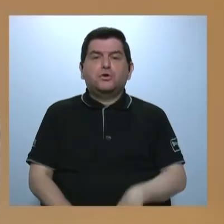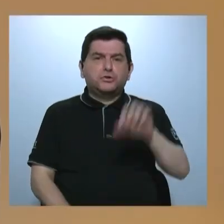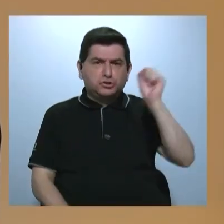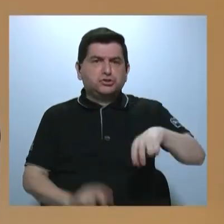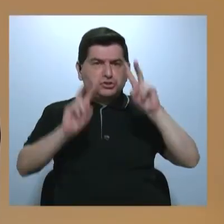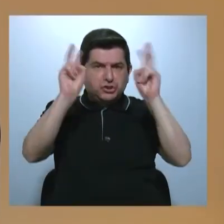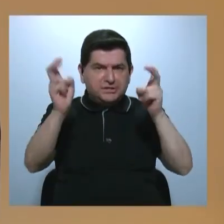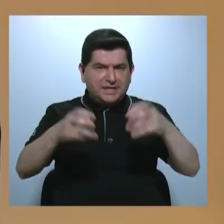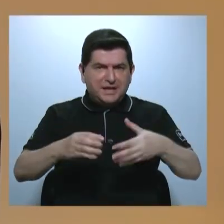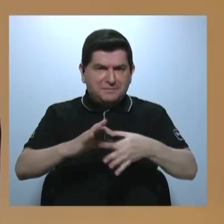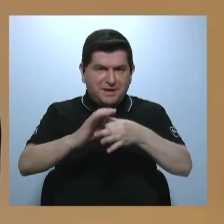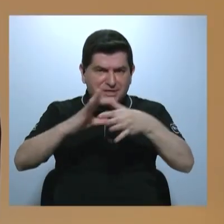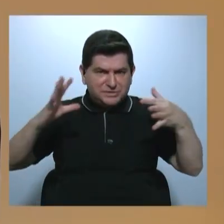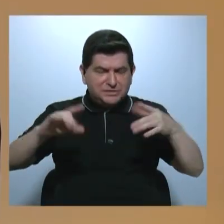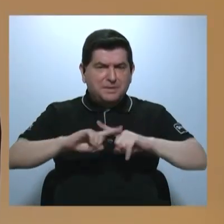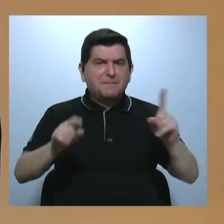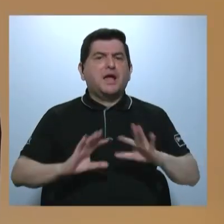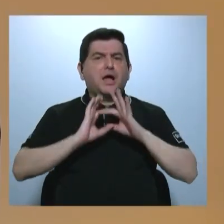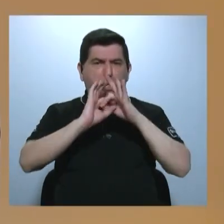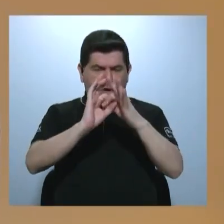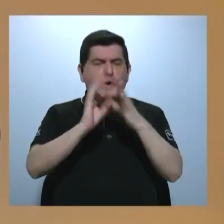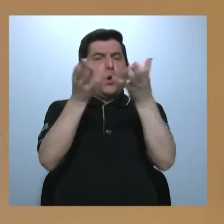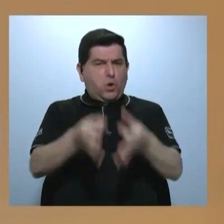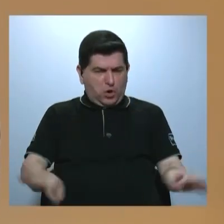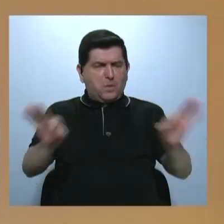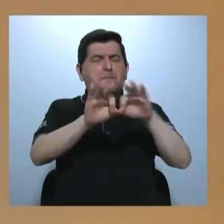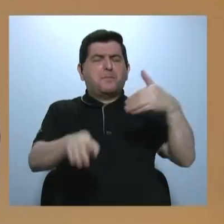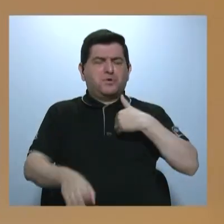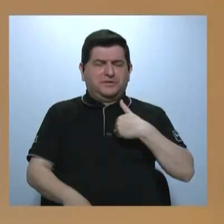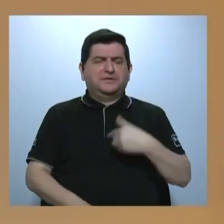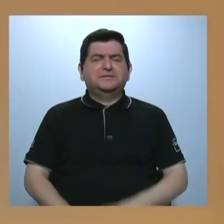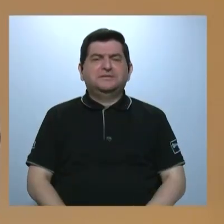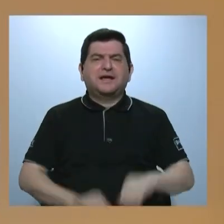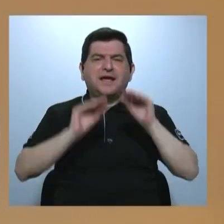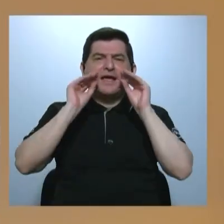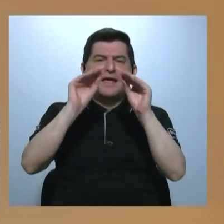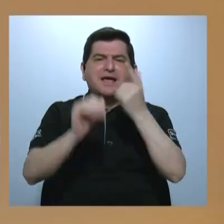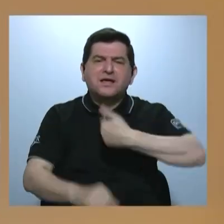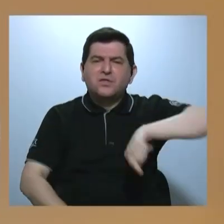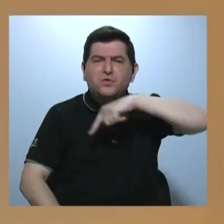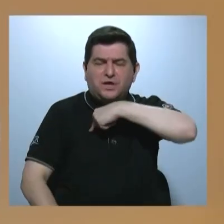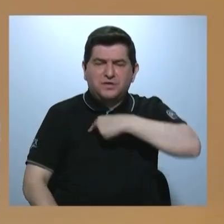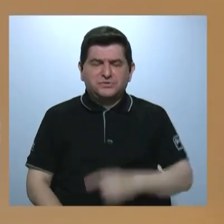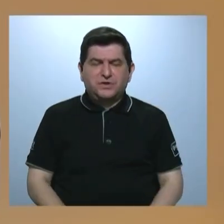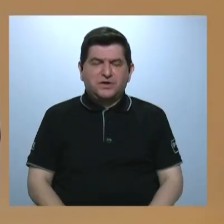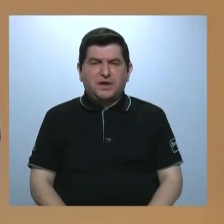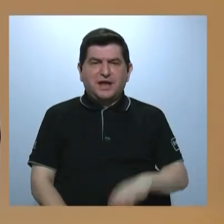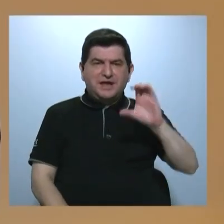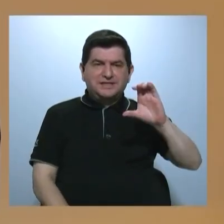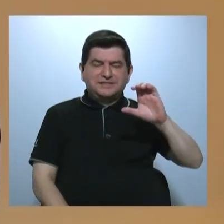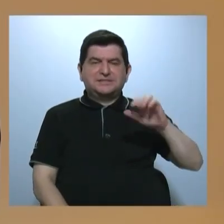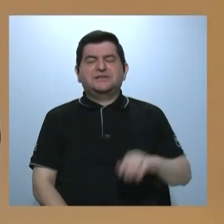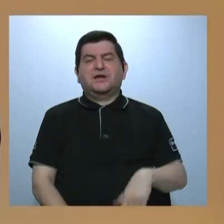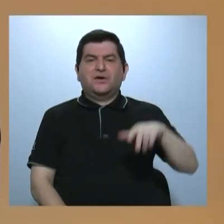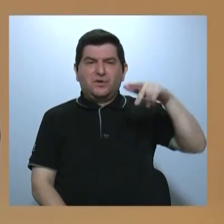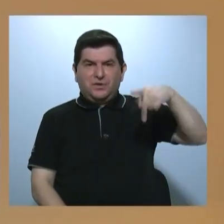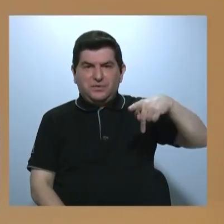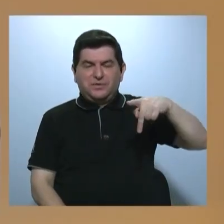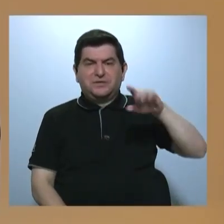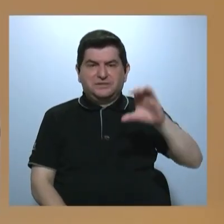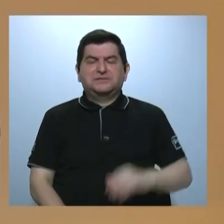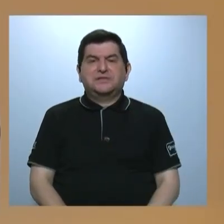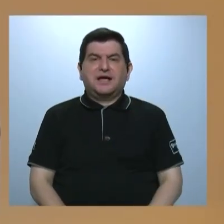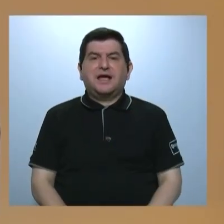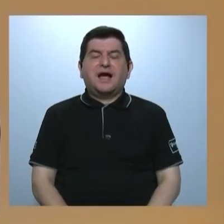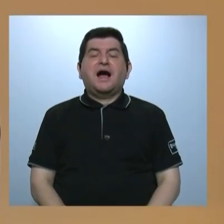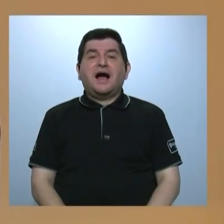se han visto separados, pero que al final tienen una relación muy importante. Y la educación, entonces, para nosotros, como Consejo de Competitividad, es un motor que puede impulsar el